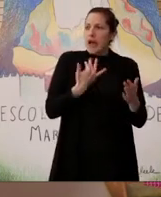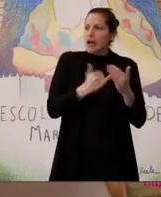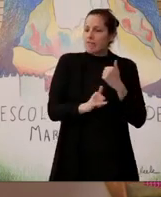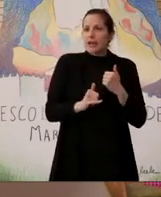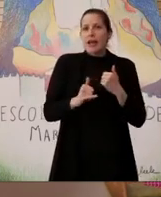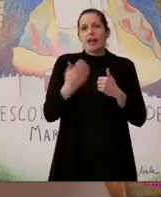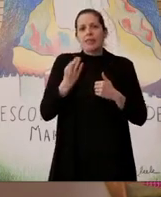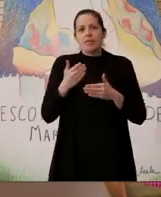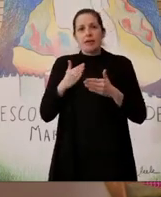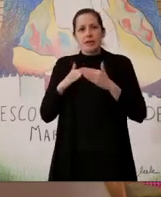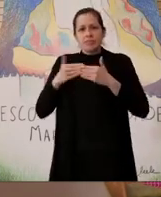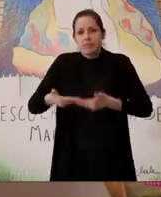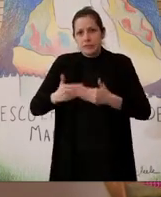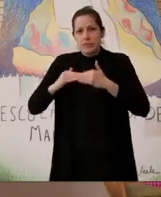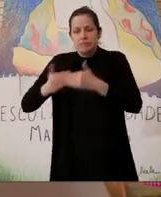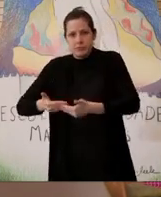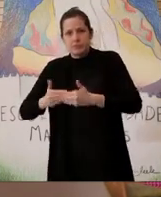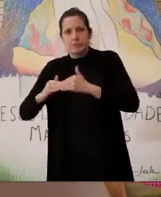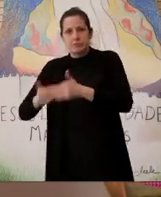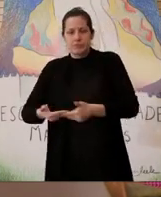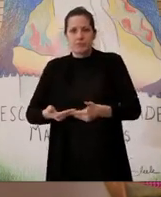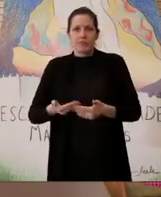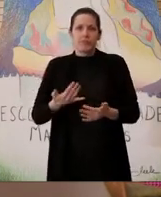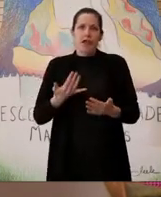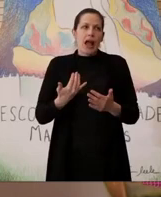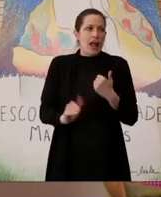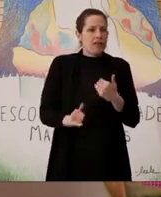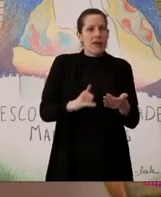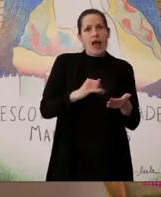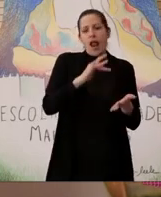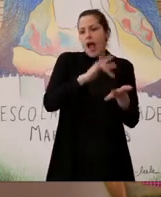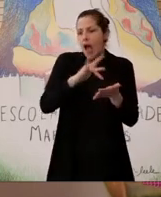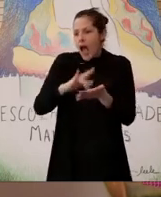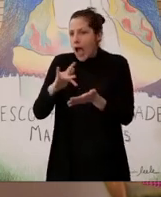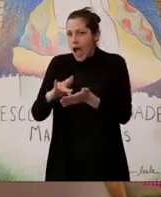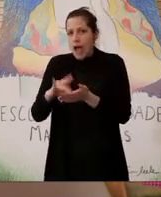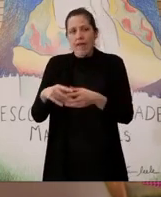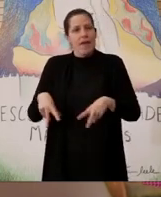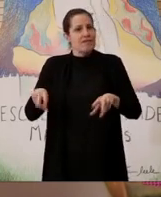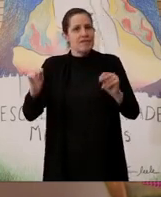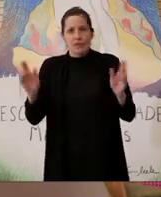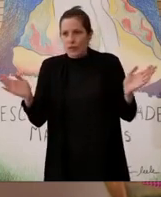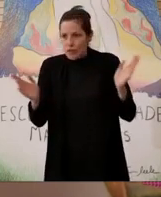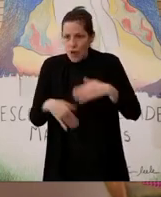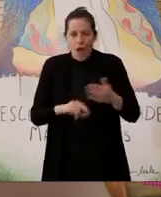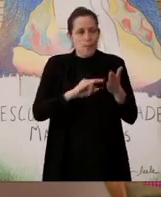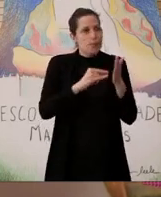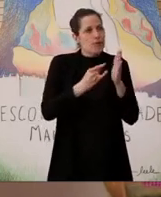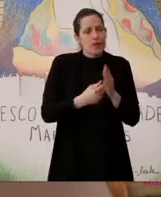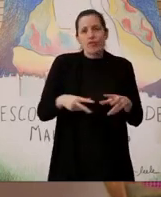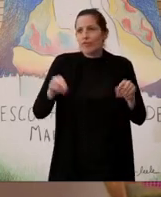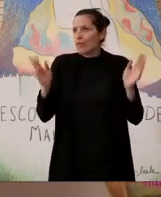como decían Encarna atender a sendas interminables compromisos proyectos etcétera